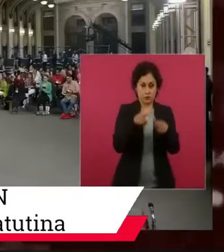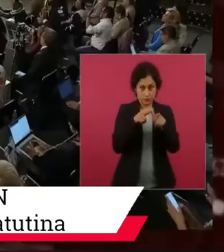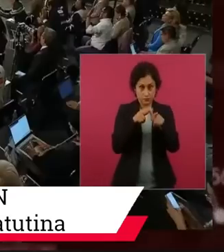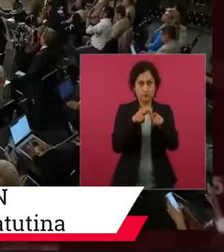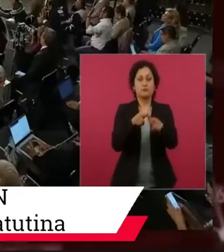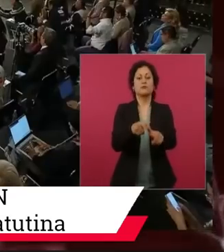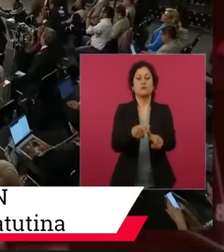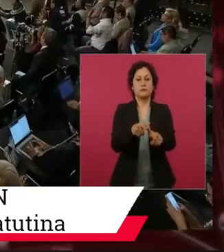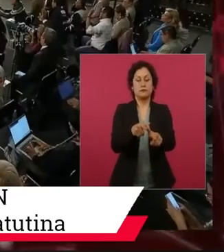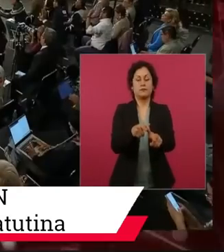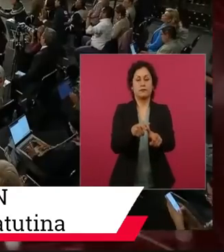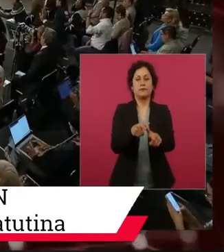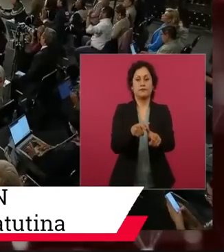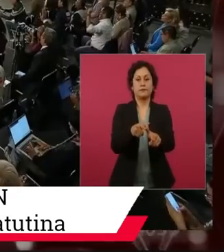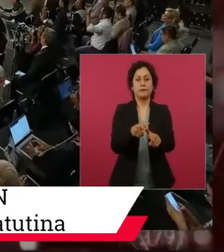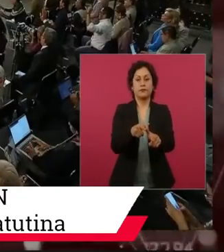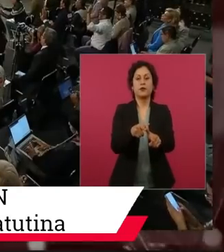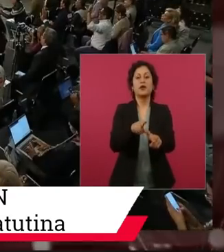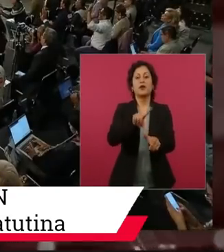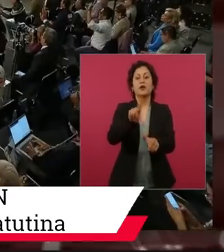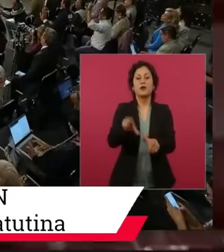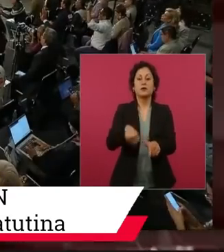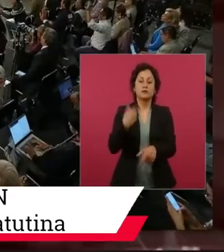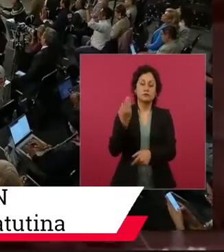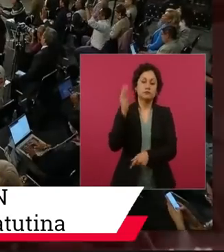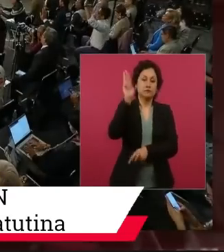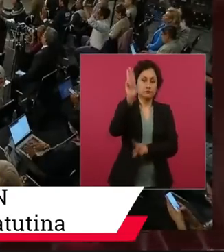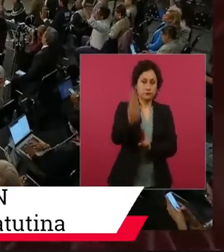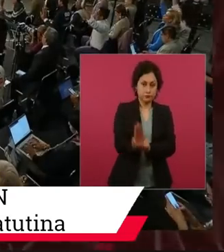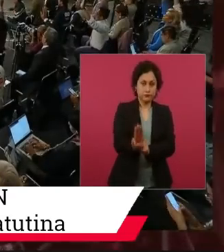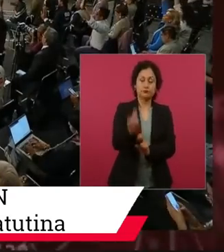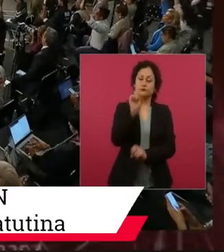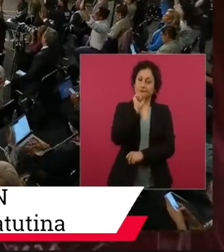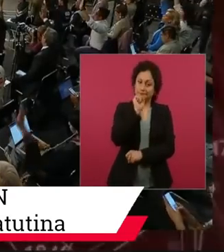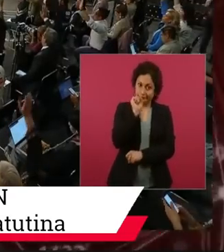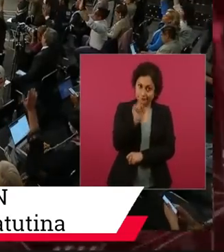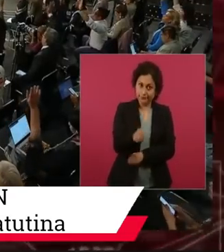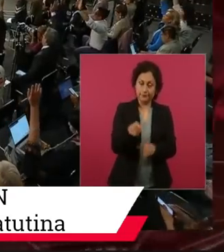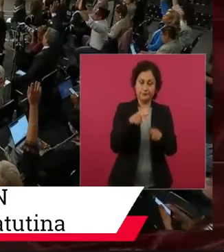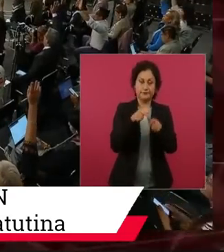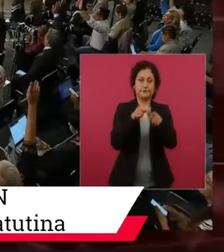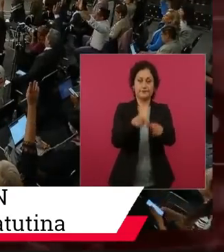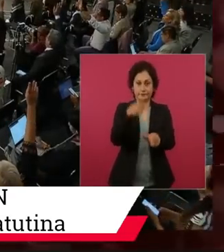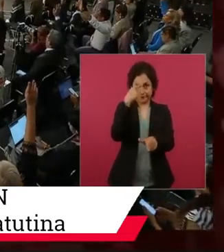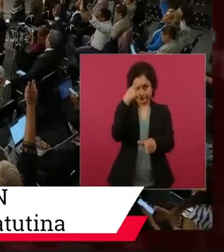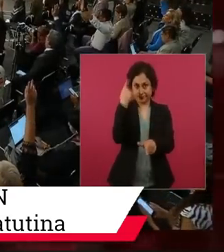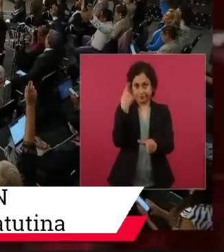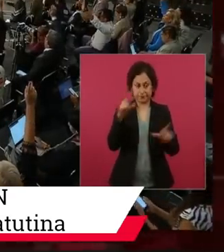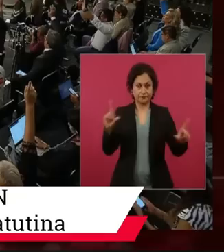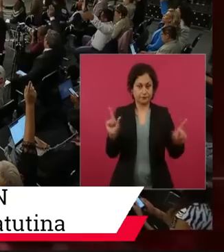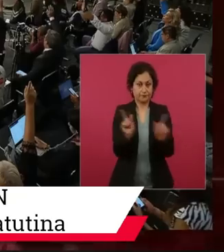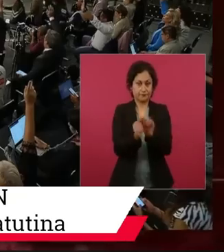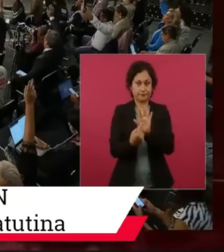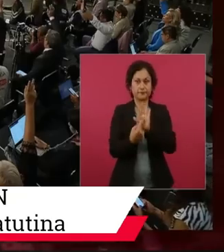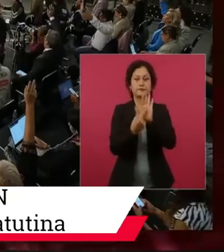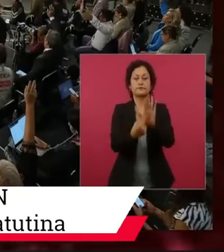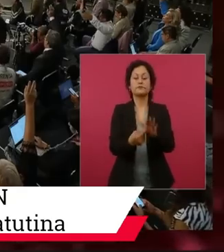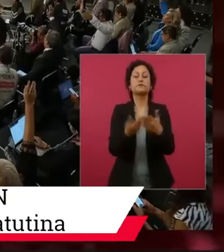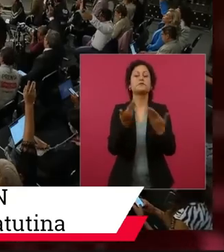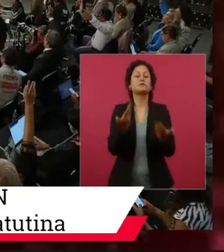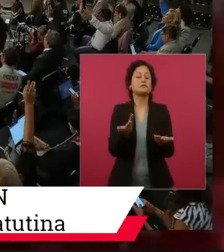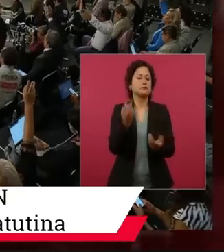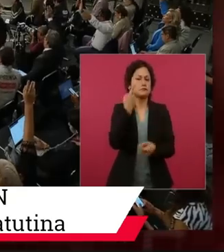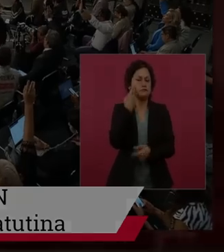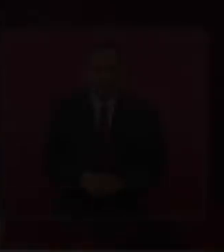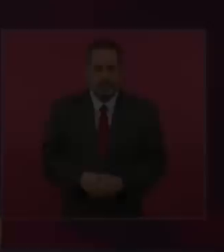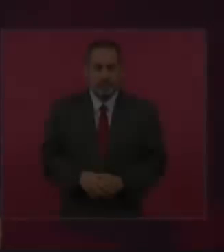como de izquierda y al final pues hizo el trabajo sucio pero escuchemos lo que dijo el presidente López Obrador respecto de estas elecciones el